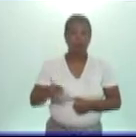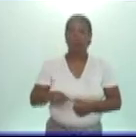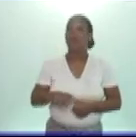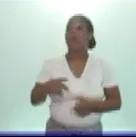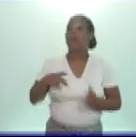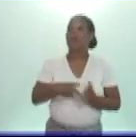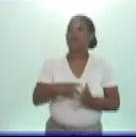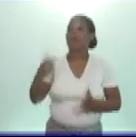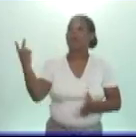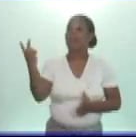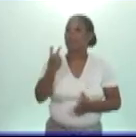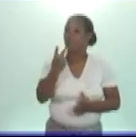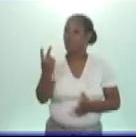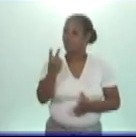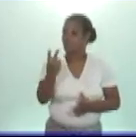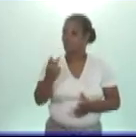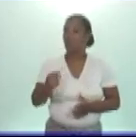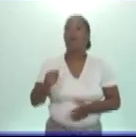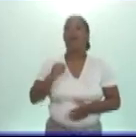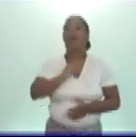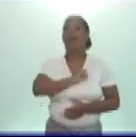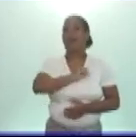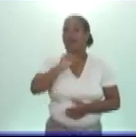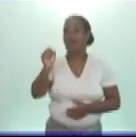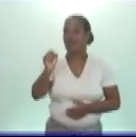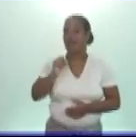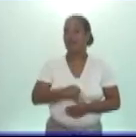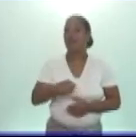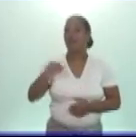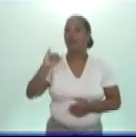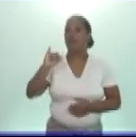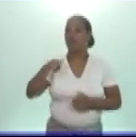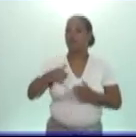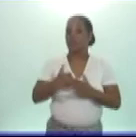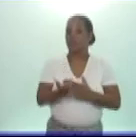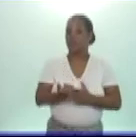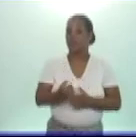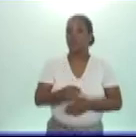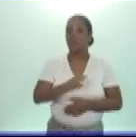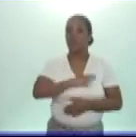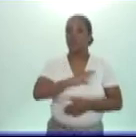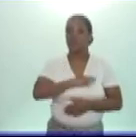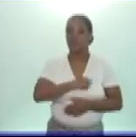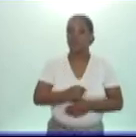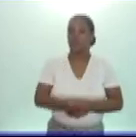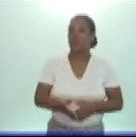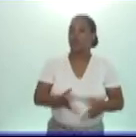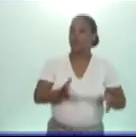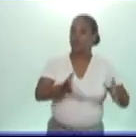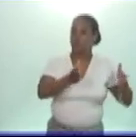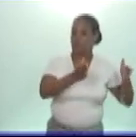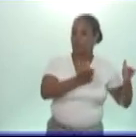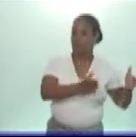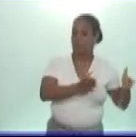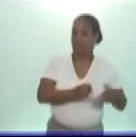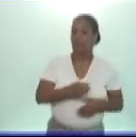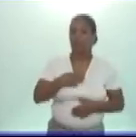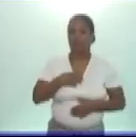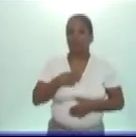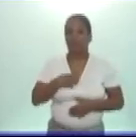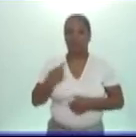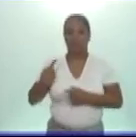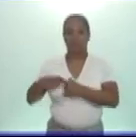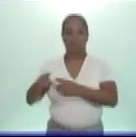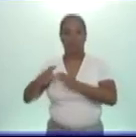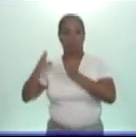por 6 días que han laborado. De manera que aquí tengo un trabajador y aquí tengo